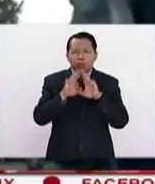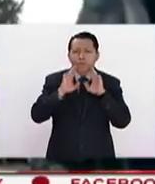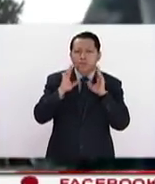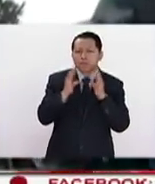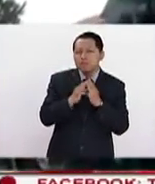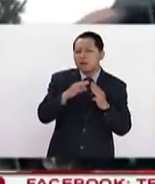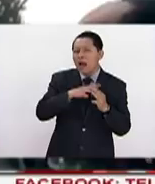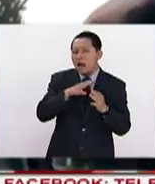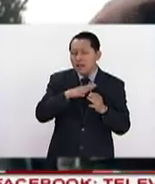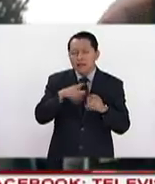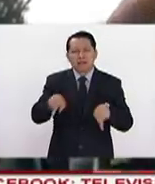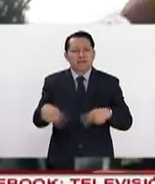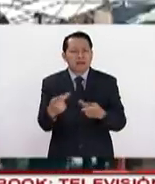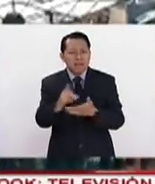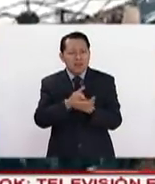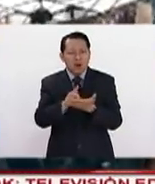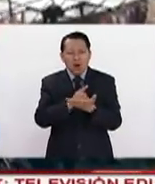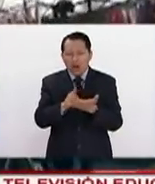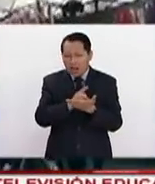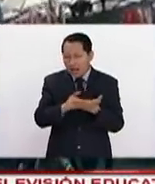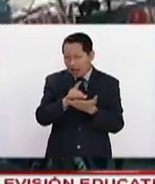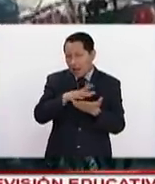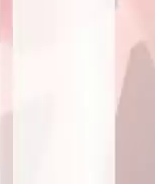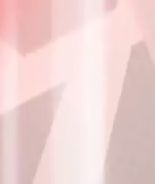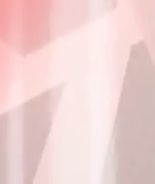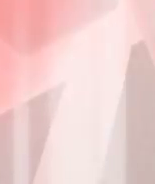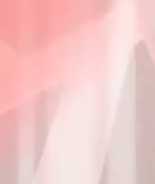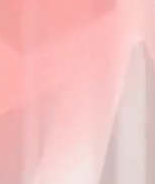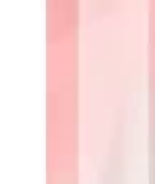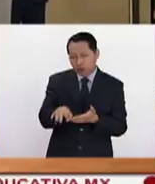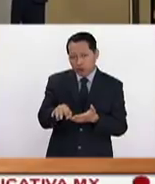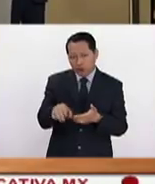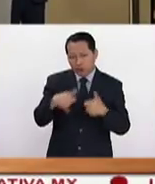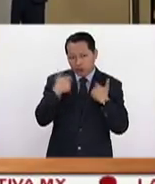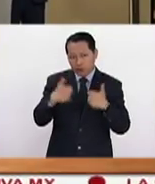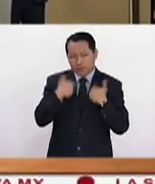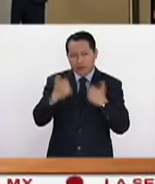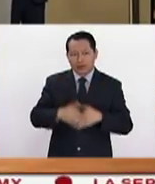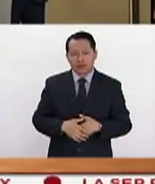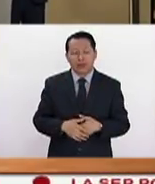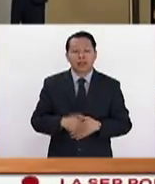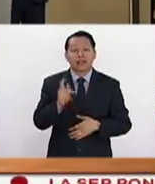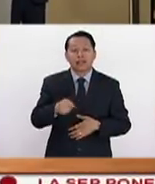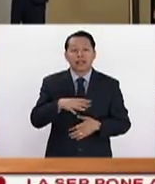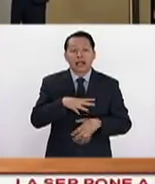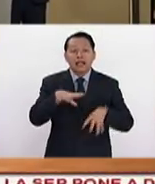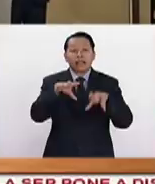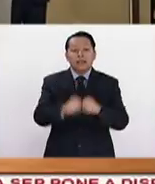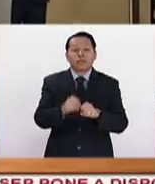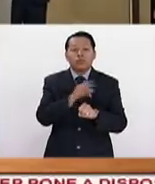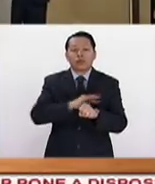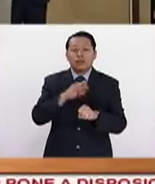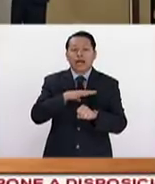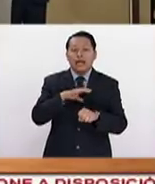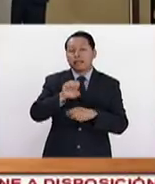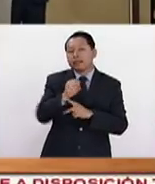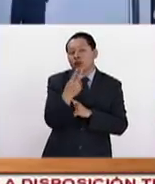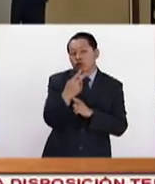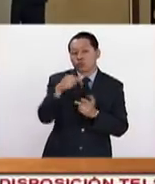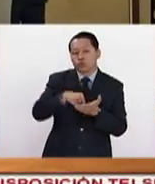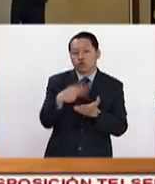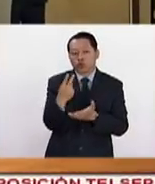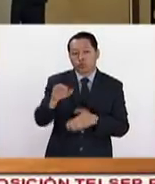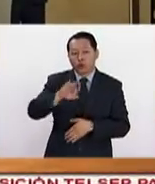ellas, dijo, más del 60% son jóvenes. La mayor cantidad de detenidos, el